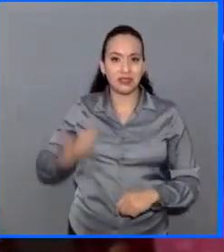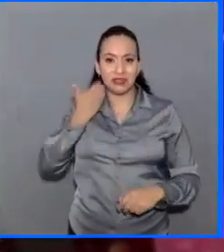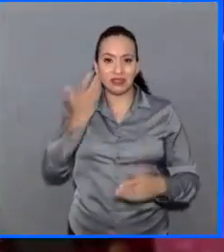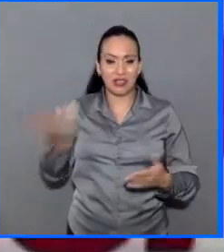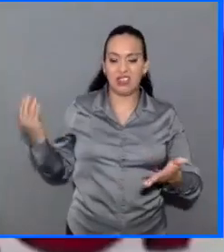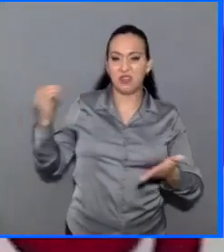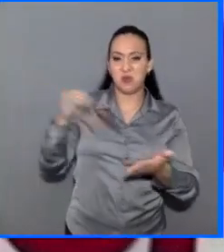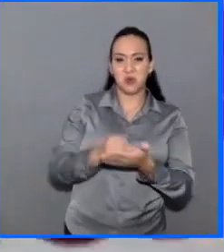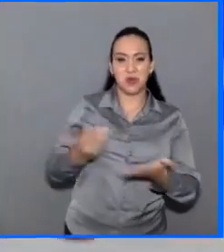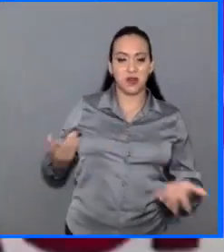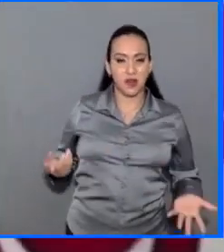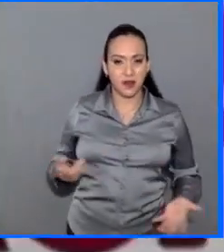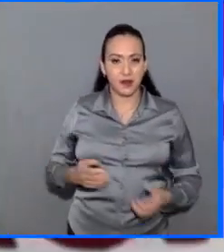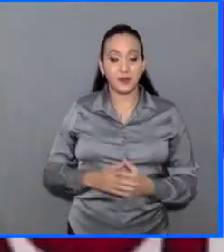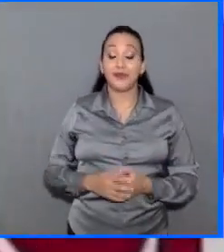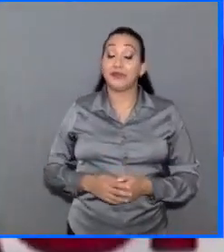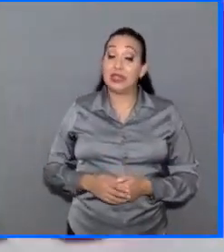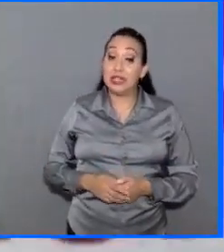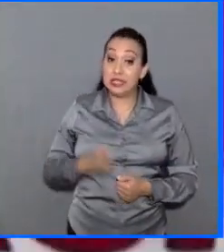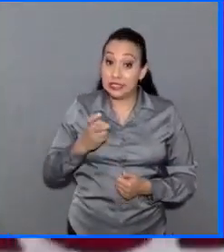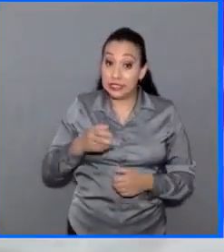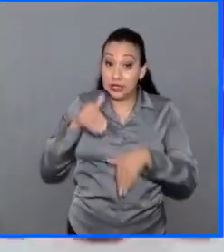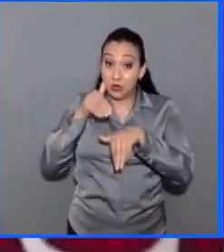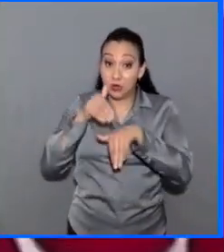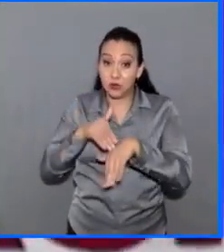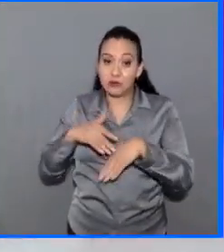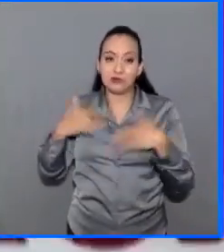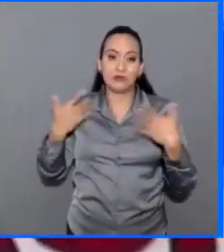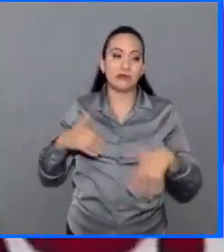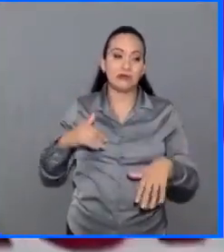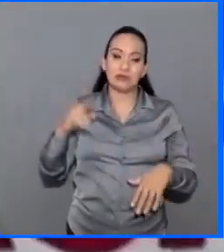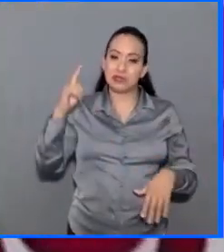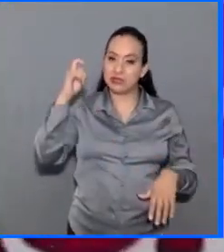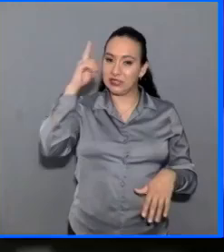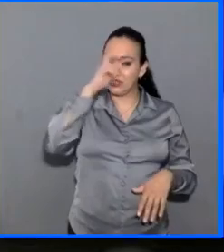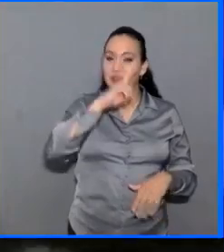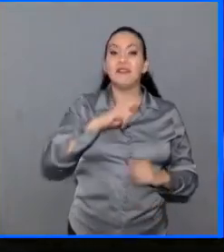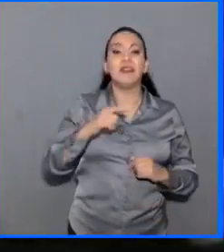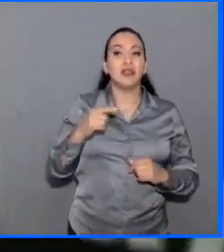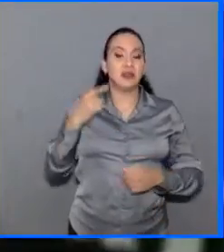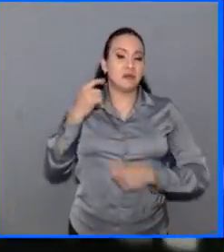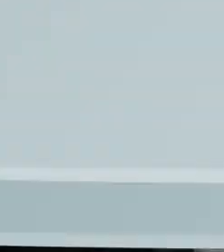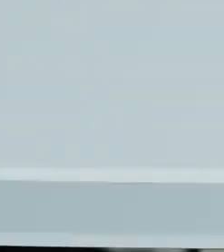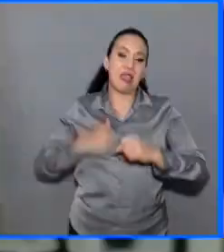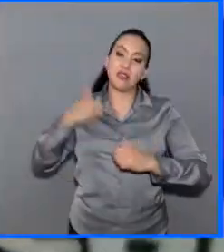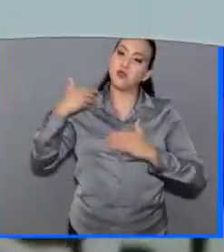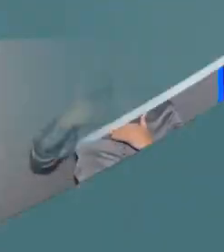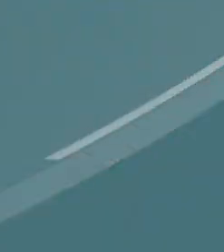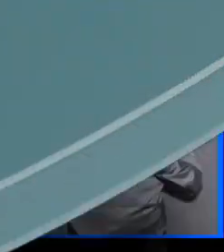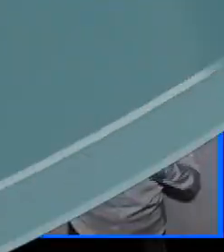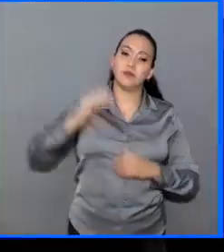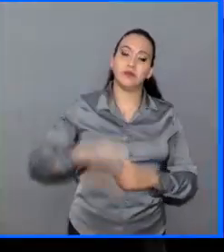consideran que trastocaría más de un siglo de consenso sobre la ciudadanía estadounidense.